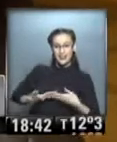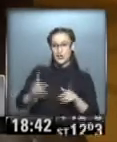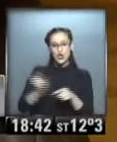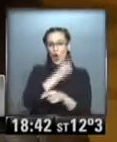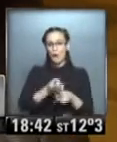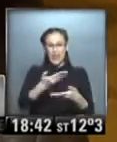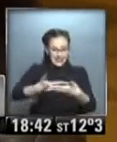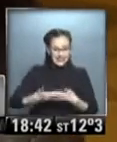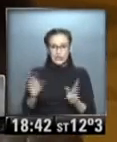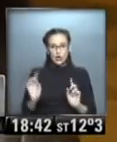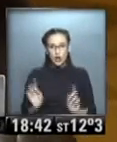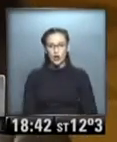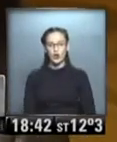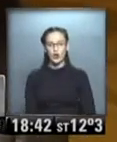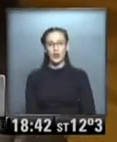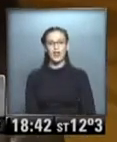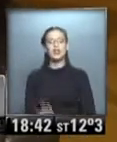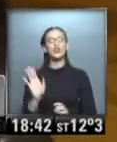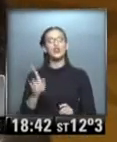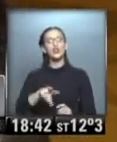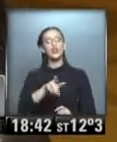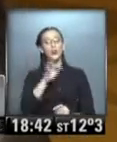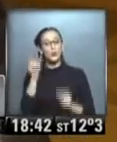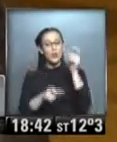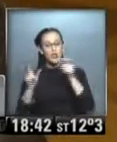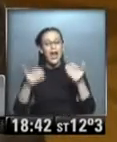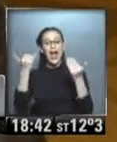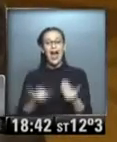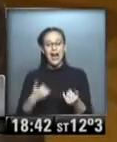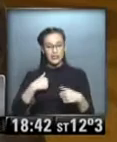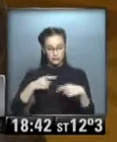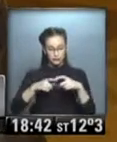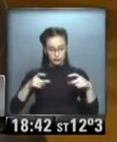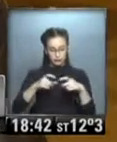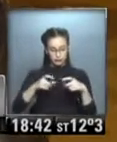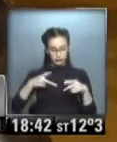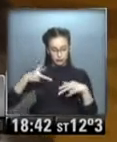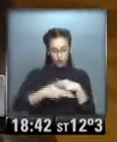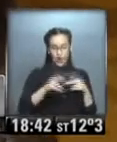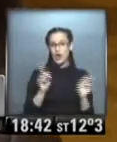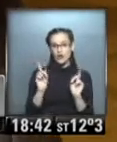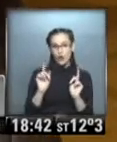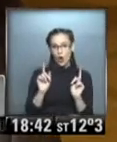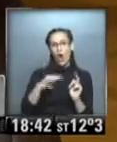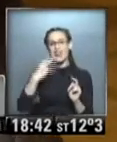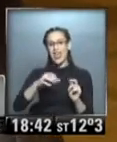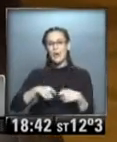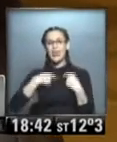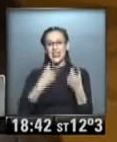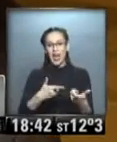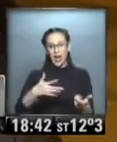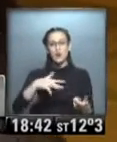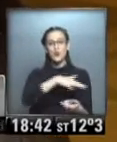recibir. En ese caso, todo aquel que tenga un troquel que no corresponde, tendrá que devolverlo en